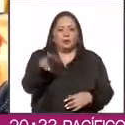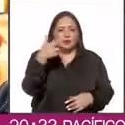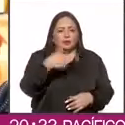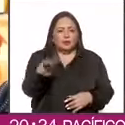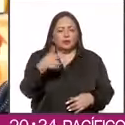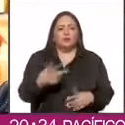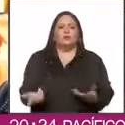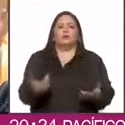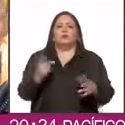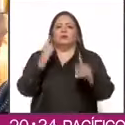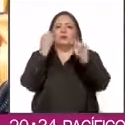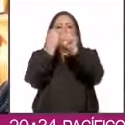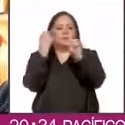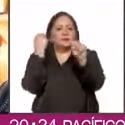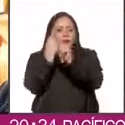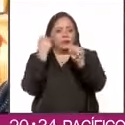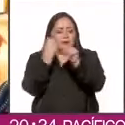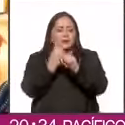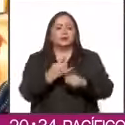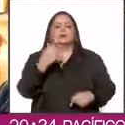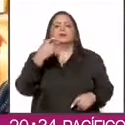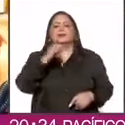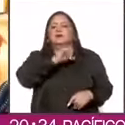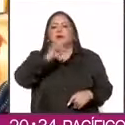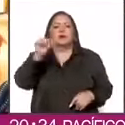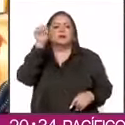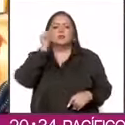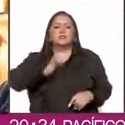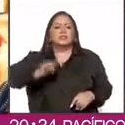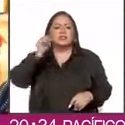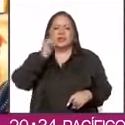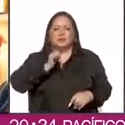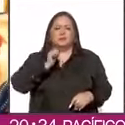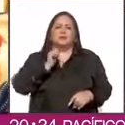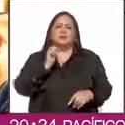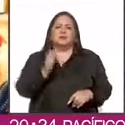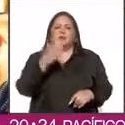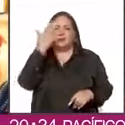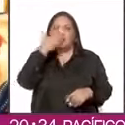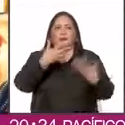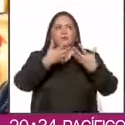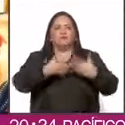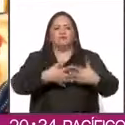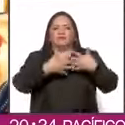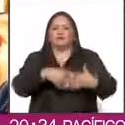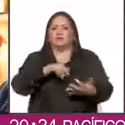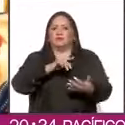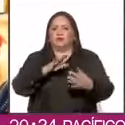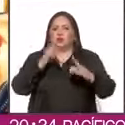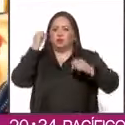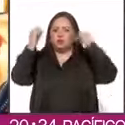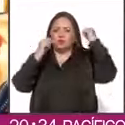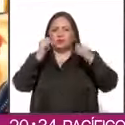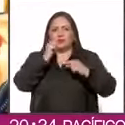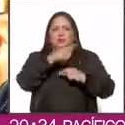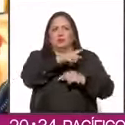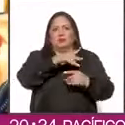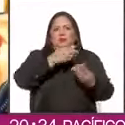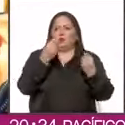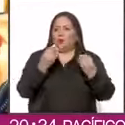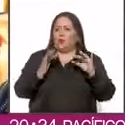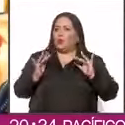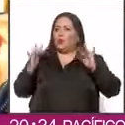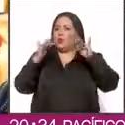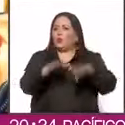a los transportistas, a los empresarios que sostienen la industria turística y crean